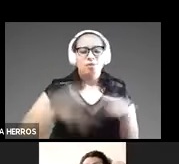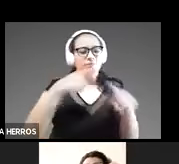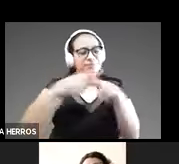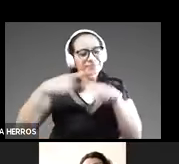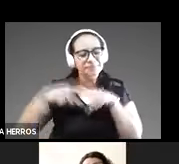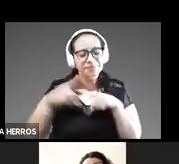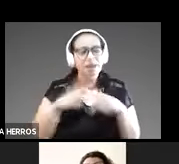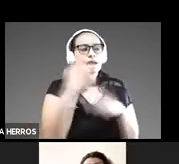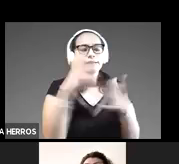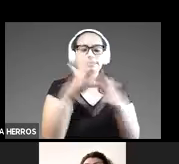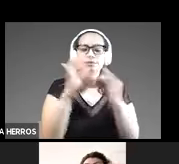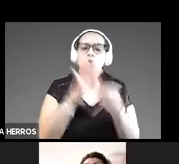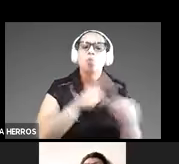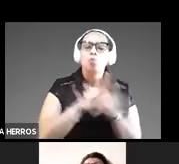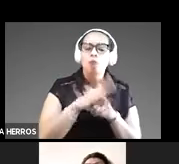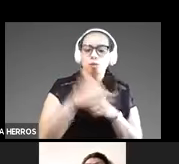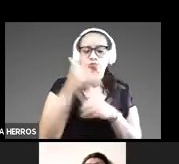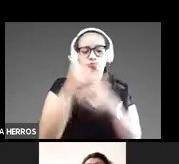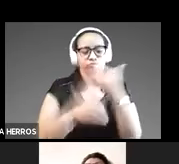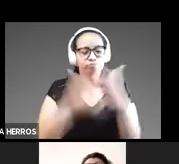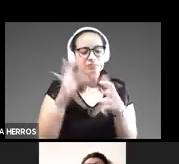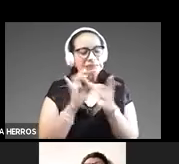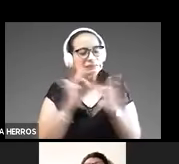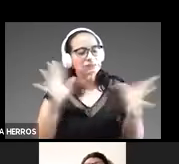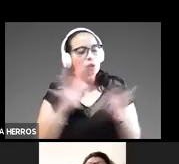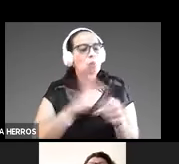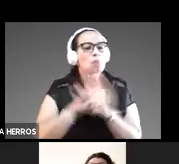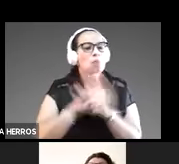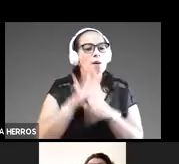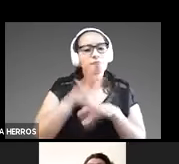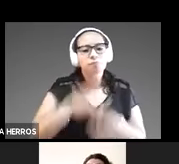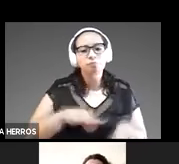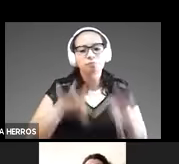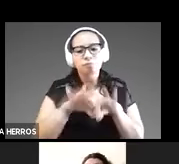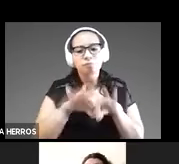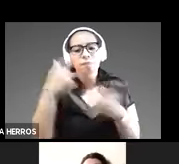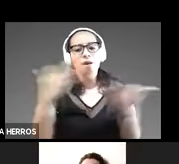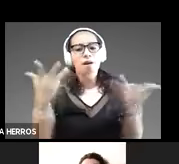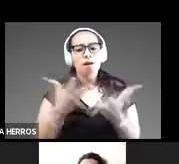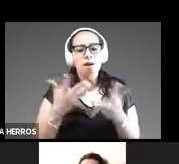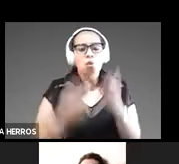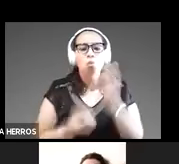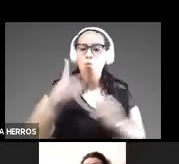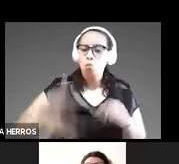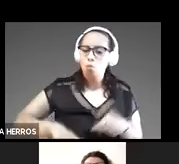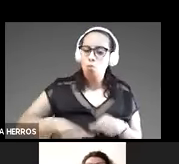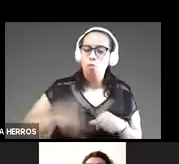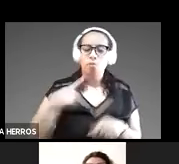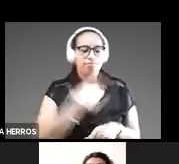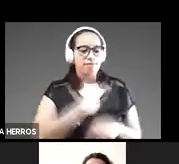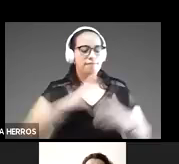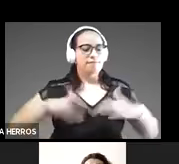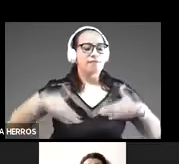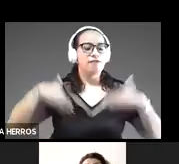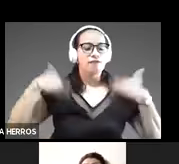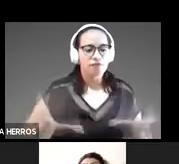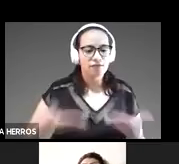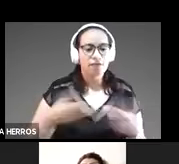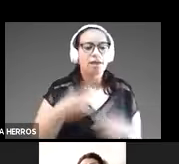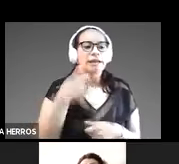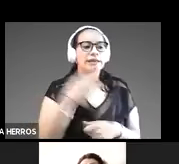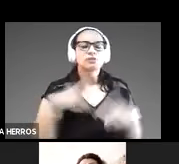que se desata fundamental para llevar a cabo una nueva gobernanza es el de confiar, ¿no? El de confiar no